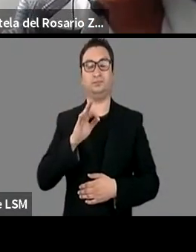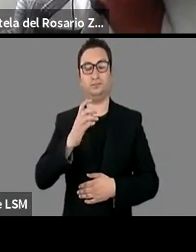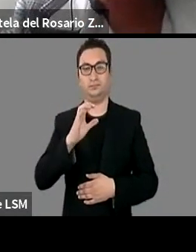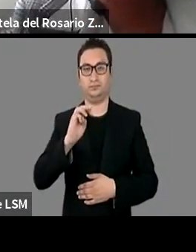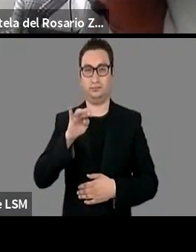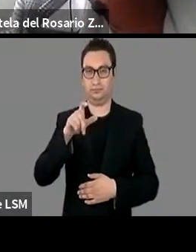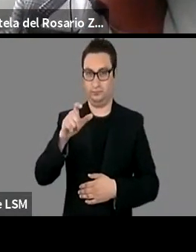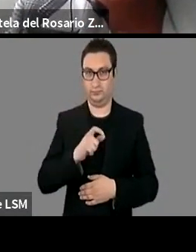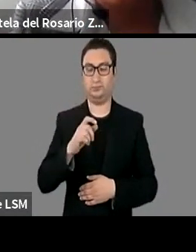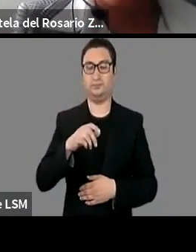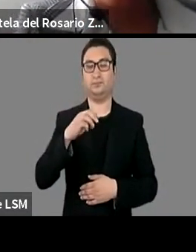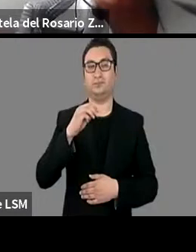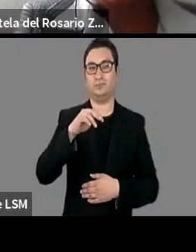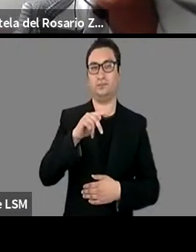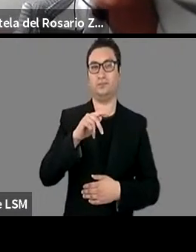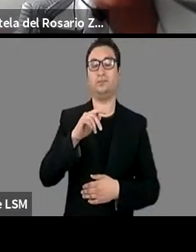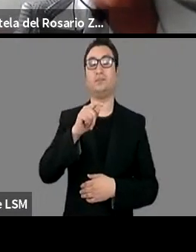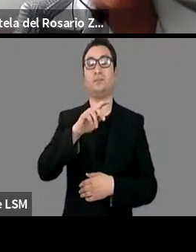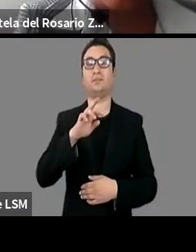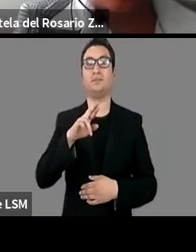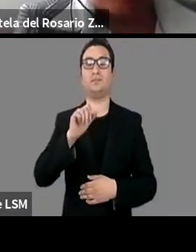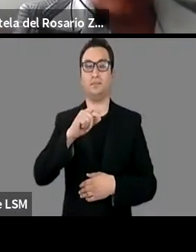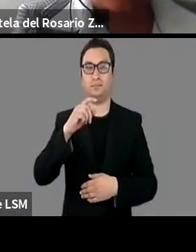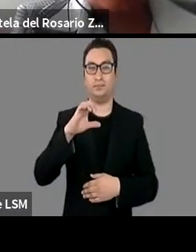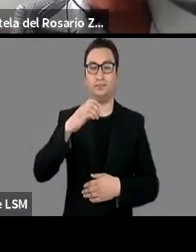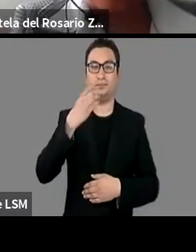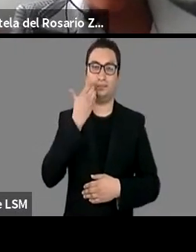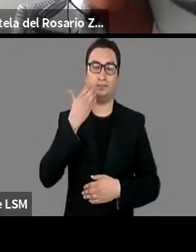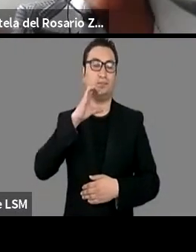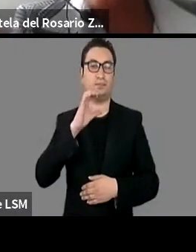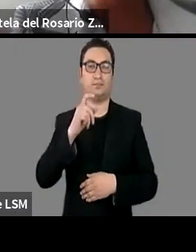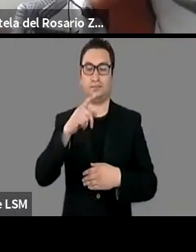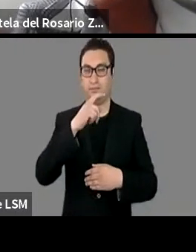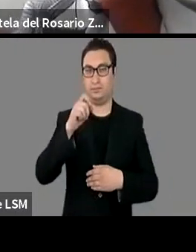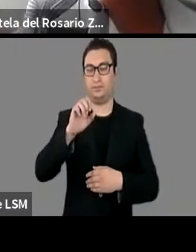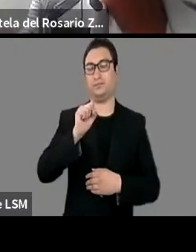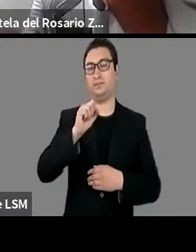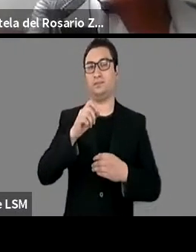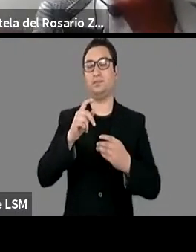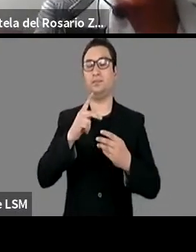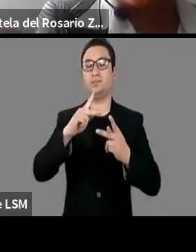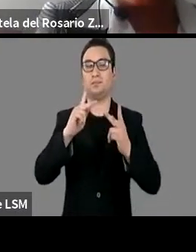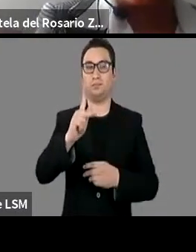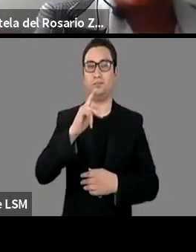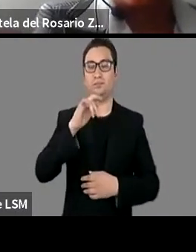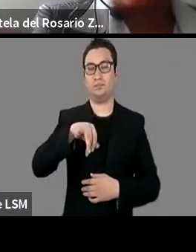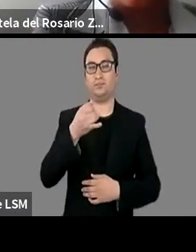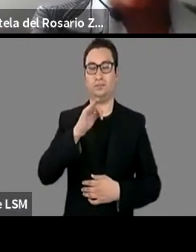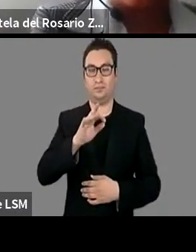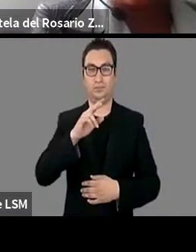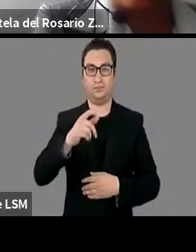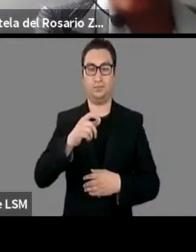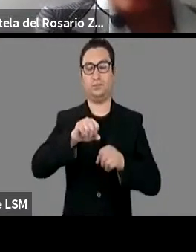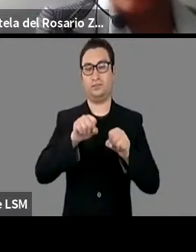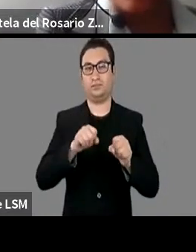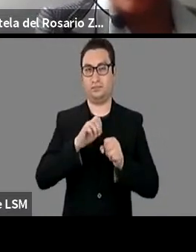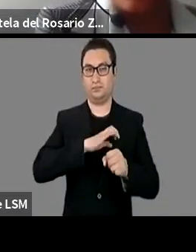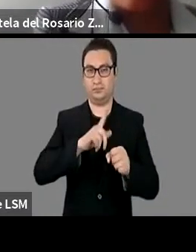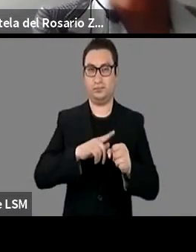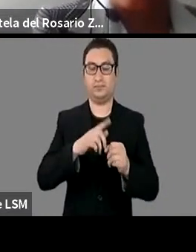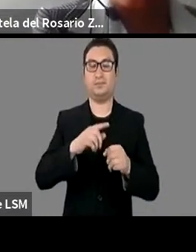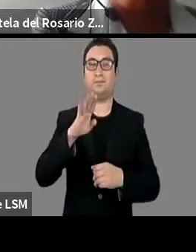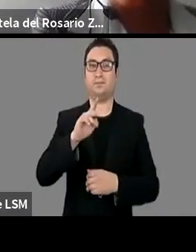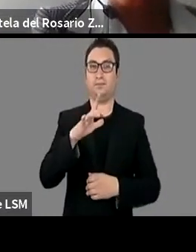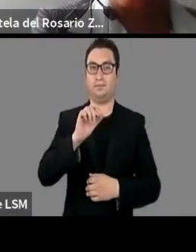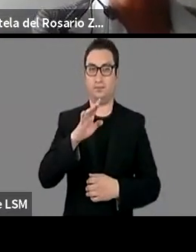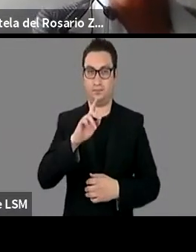del Carmen Carreón Castro, magistrada de la Sala Especializada del Tribunal Electoral del Poder Judicial de la Federación, la doctora Blanca Estela del